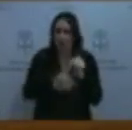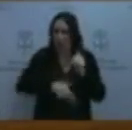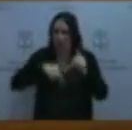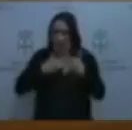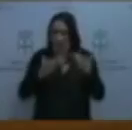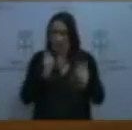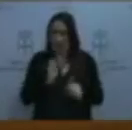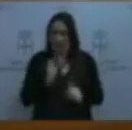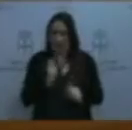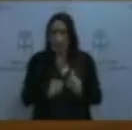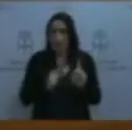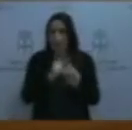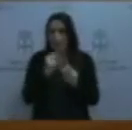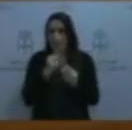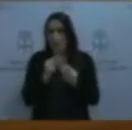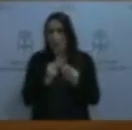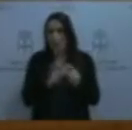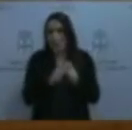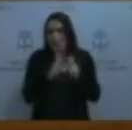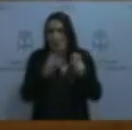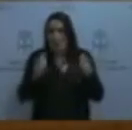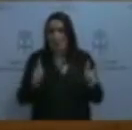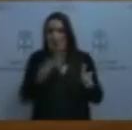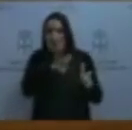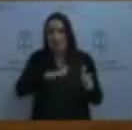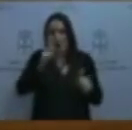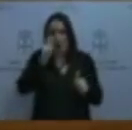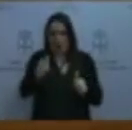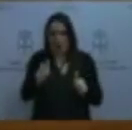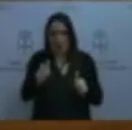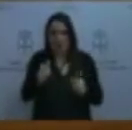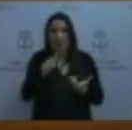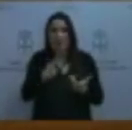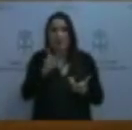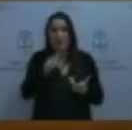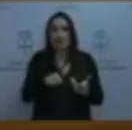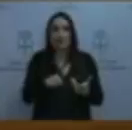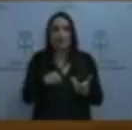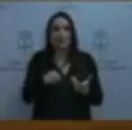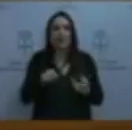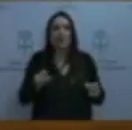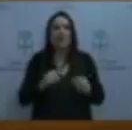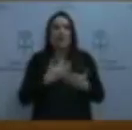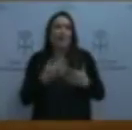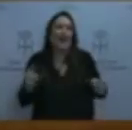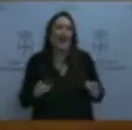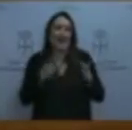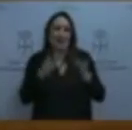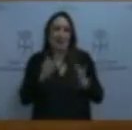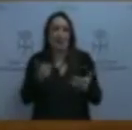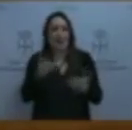generalizado para el crecimiento político de los partidos tradicionales en las zonas rurales, el secuestro de las libres voluntades de las personas,